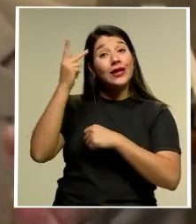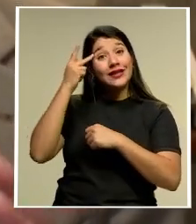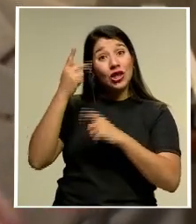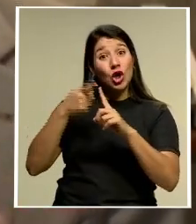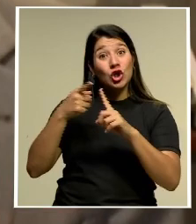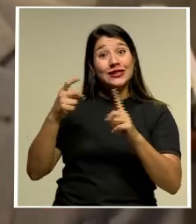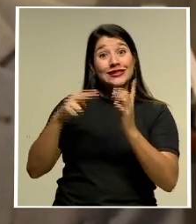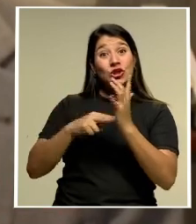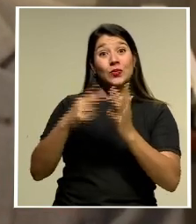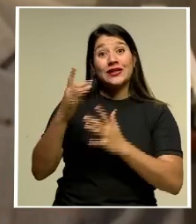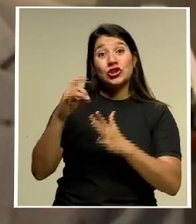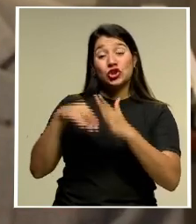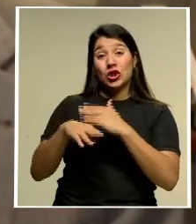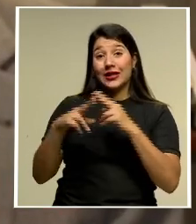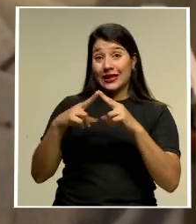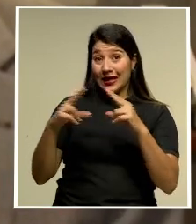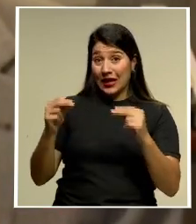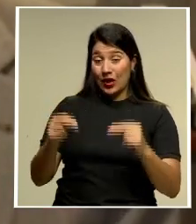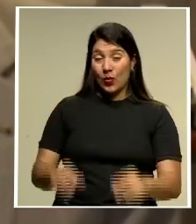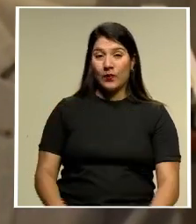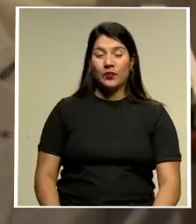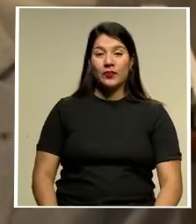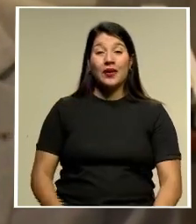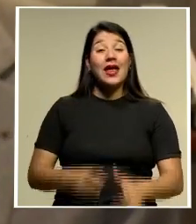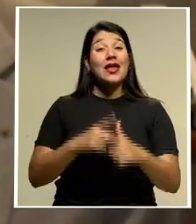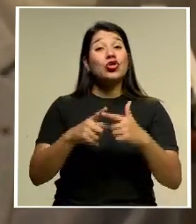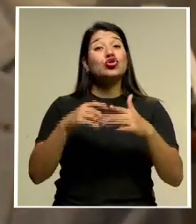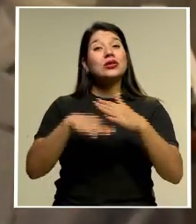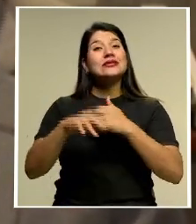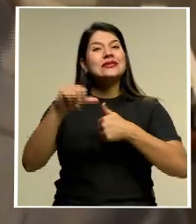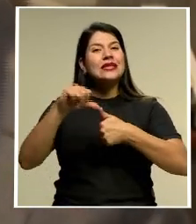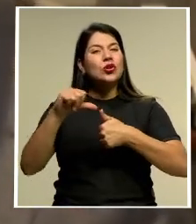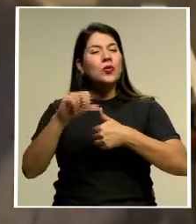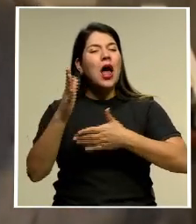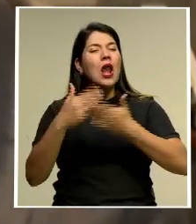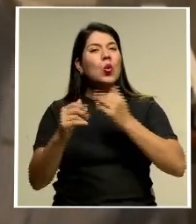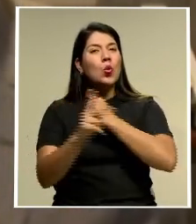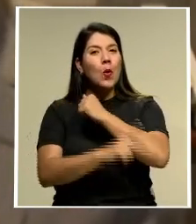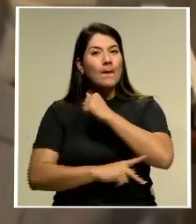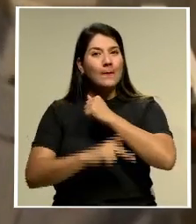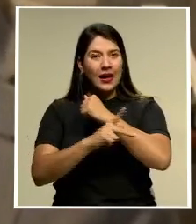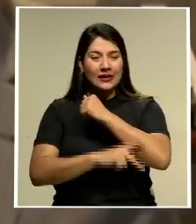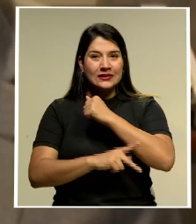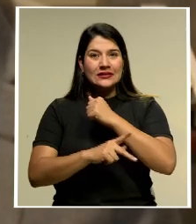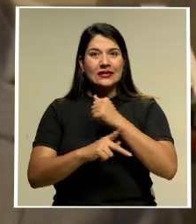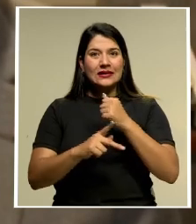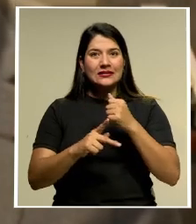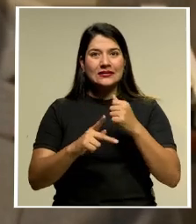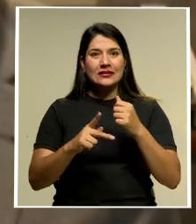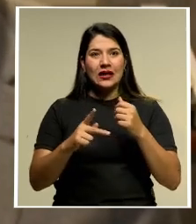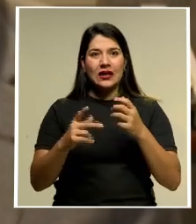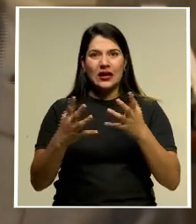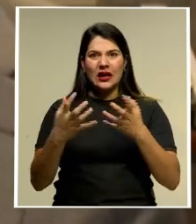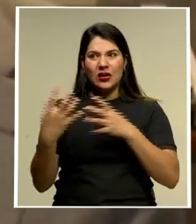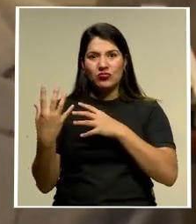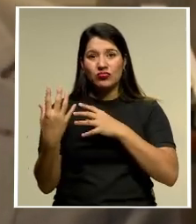Entonces, en Centroamérica ha habido países que se han especializado en exportar gente,